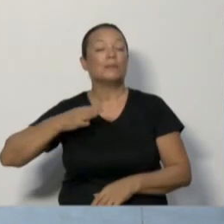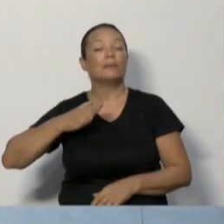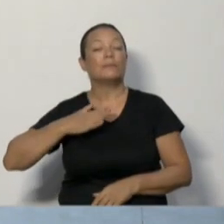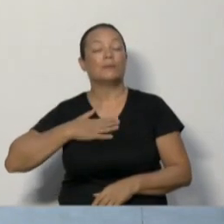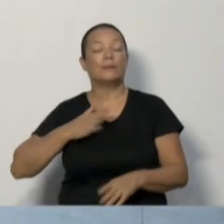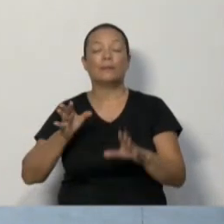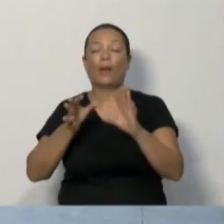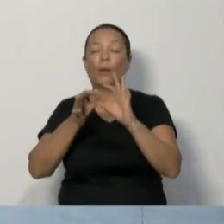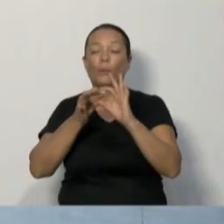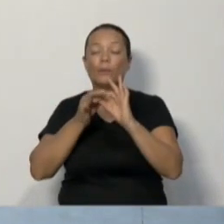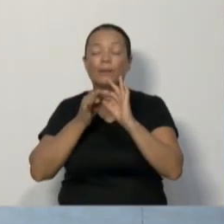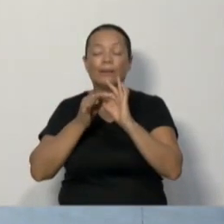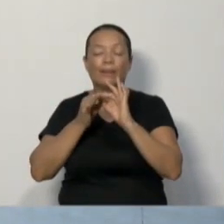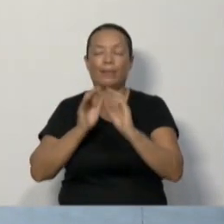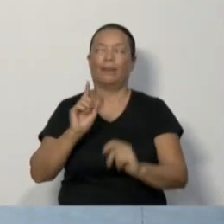Caminaré